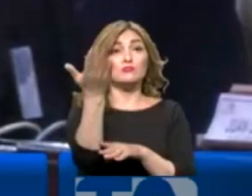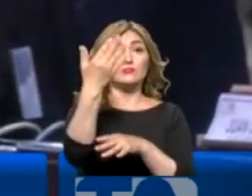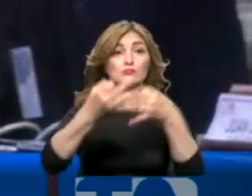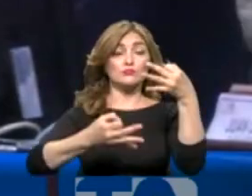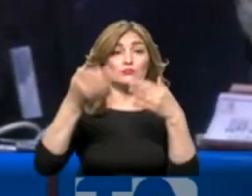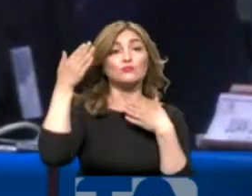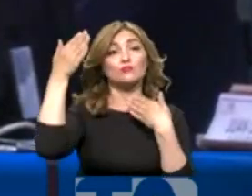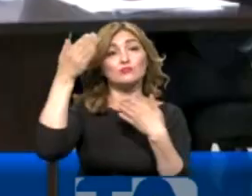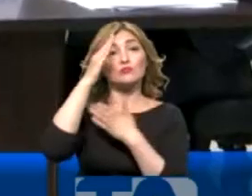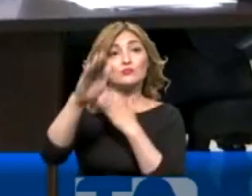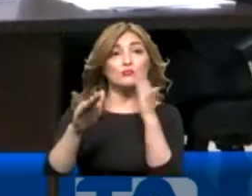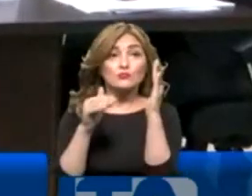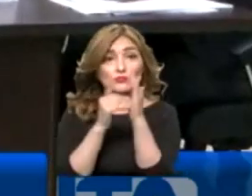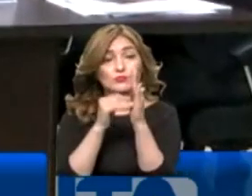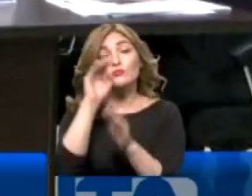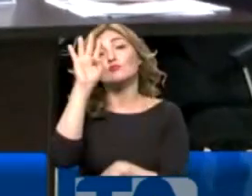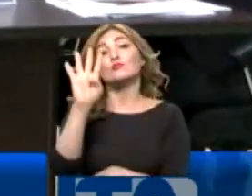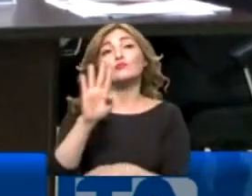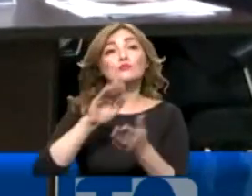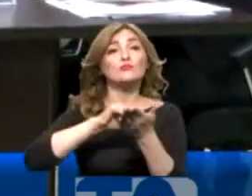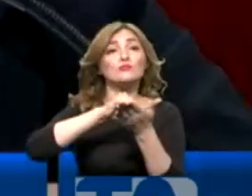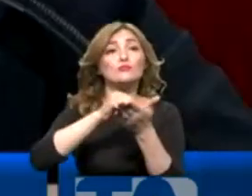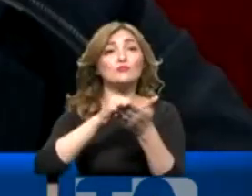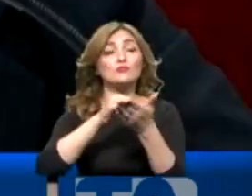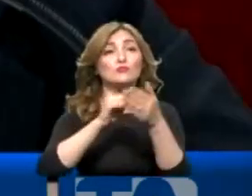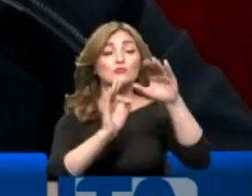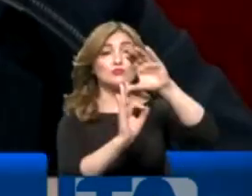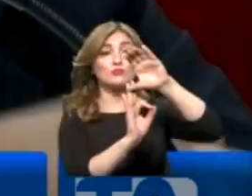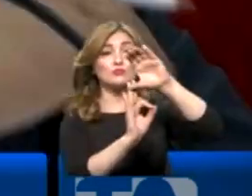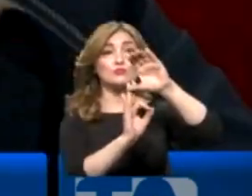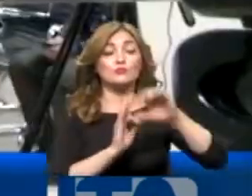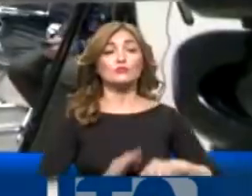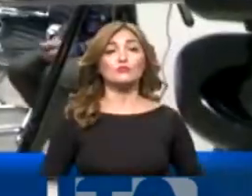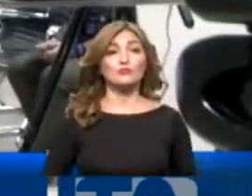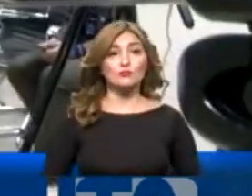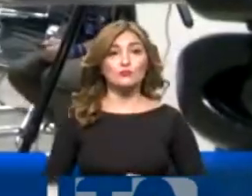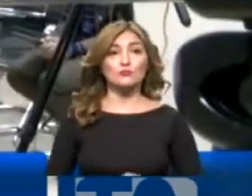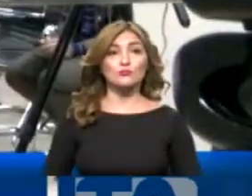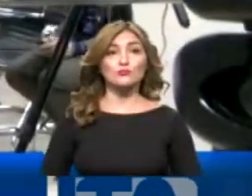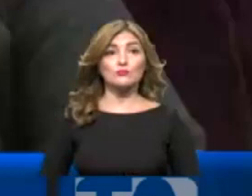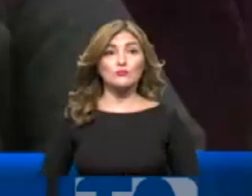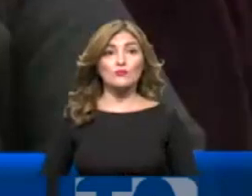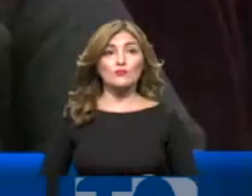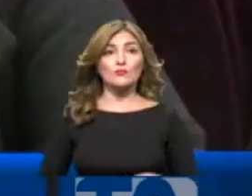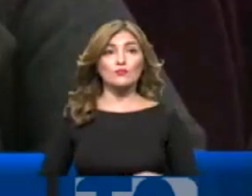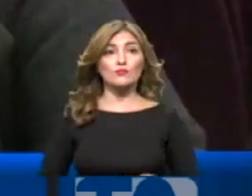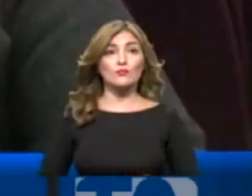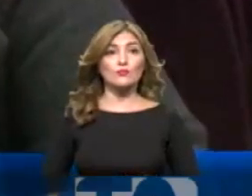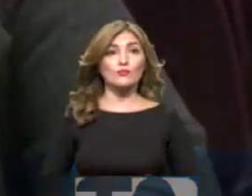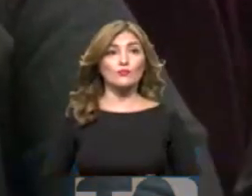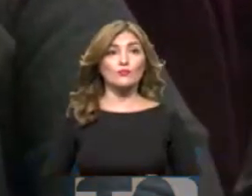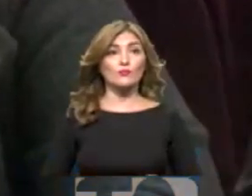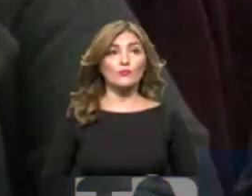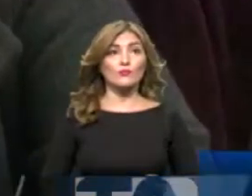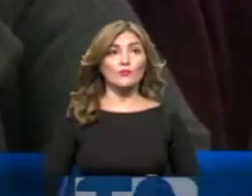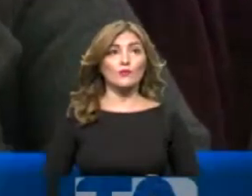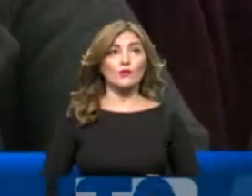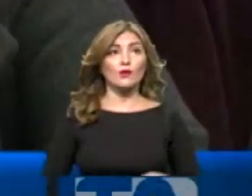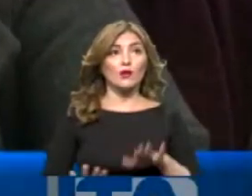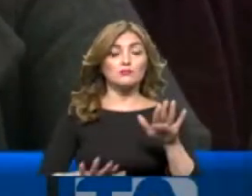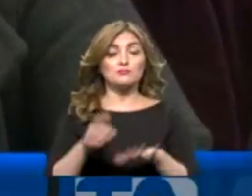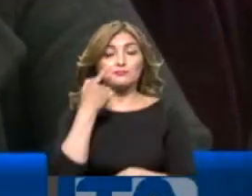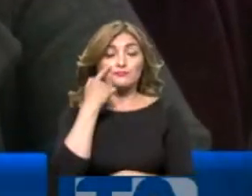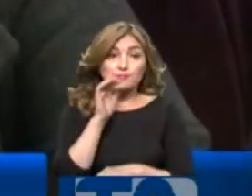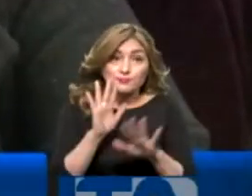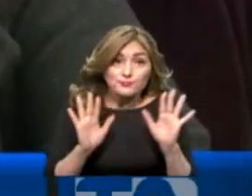juicio político en contra de los cuatro miembros del Consejo de Participación Ciudadana y Control Social. Vamos a ver si es que podemos alcanzar